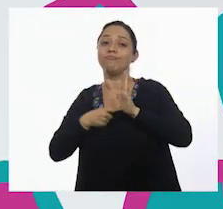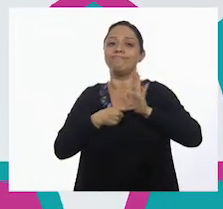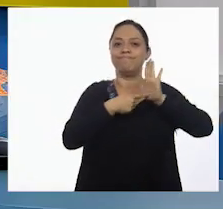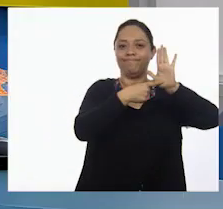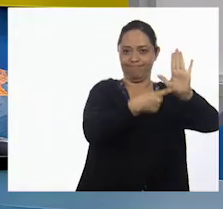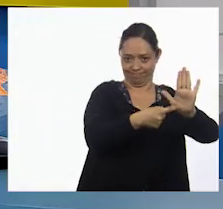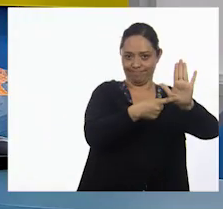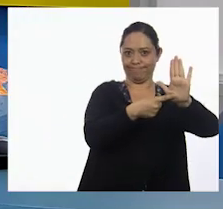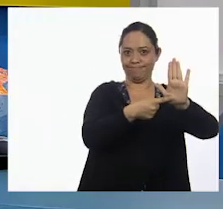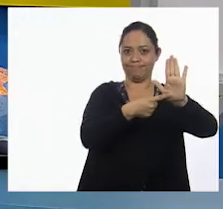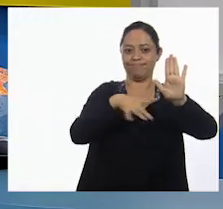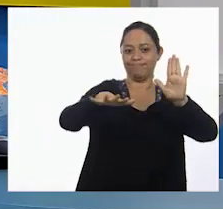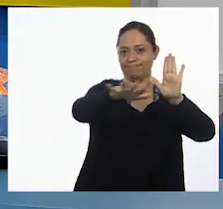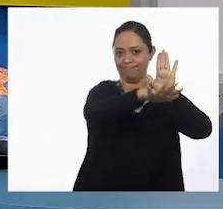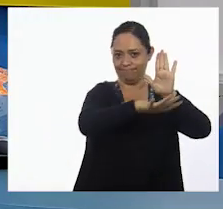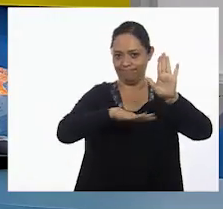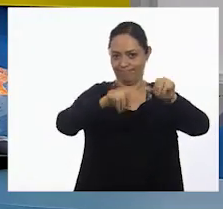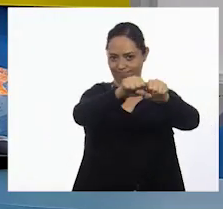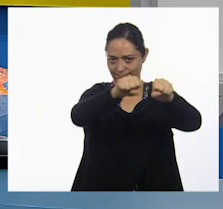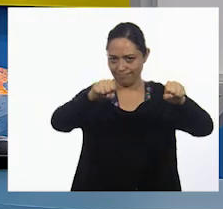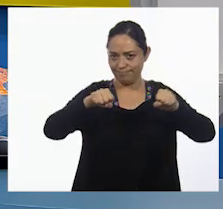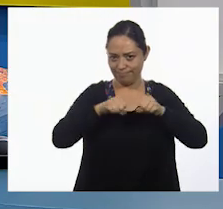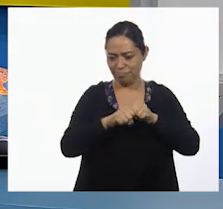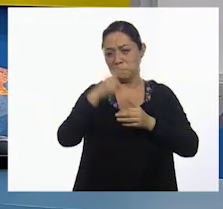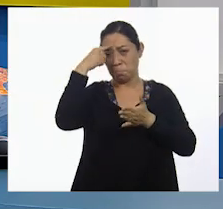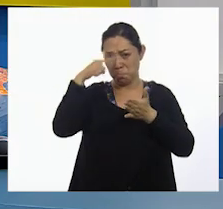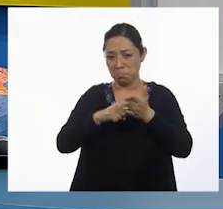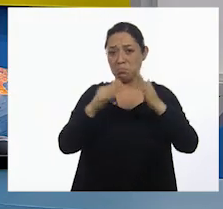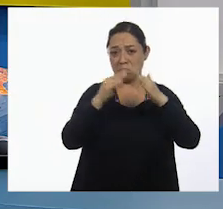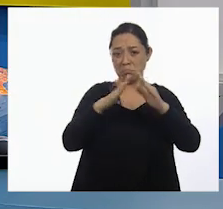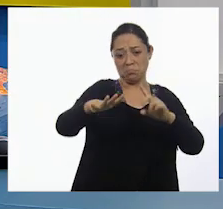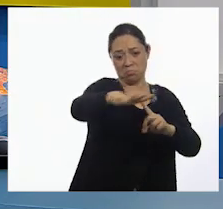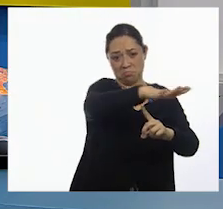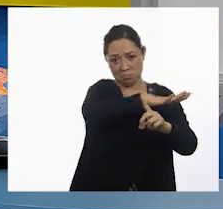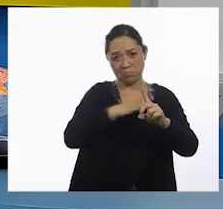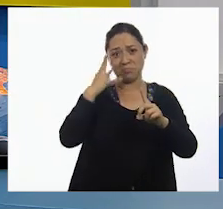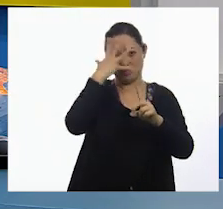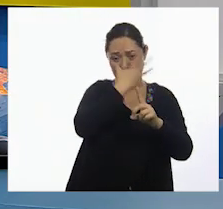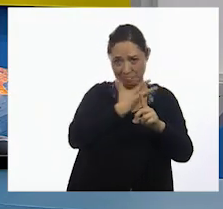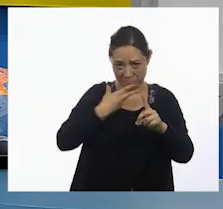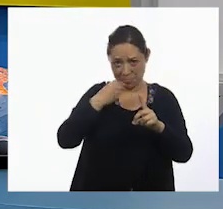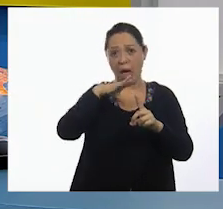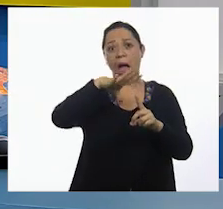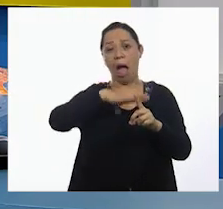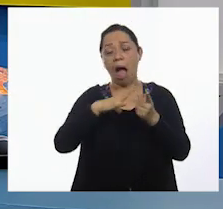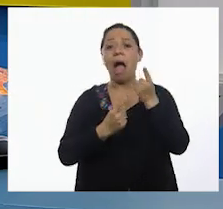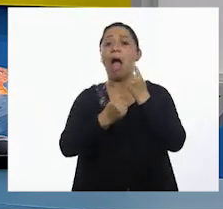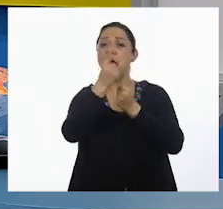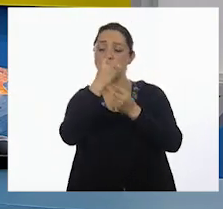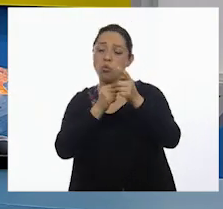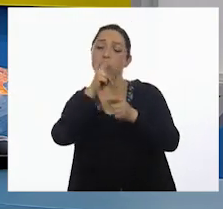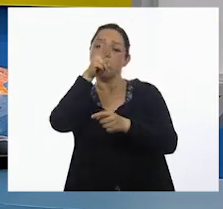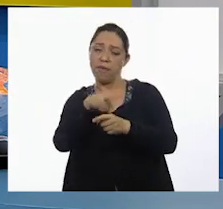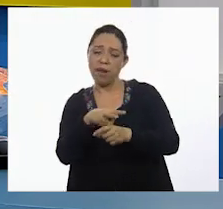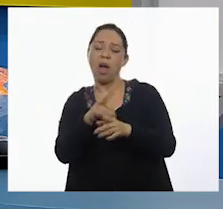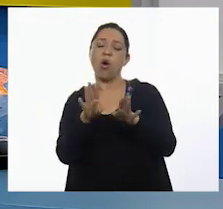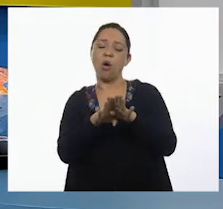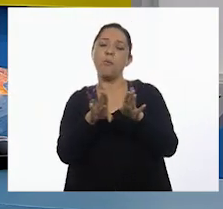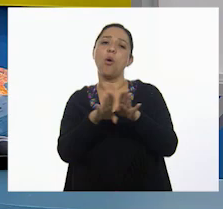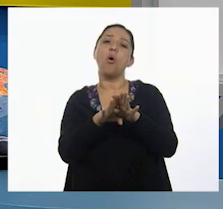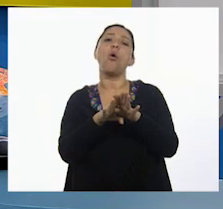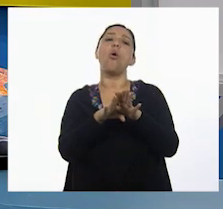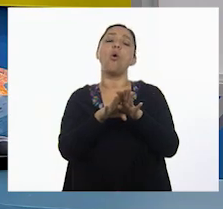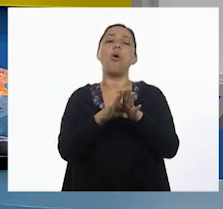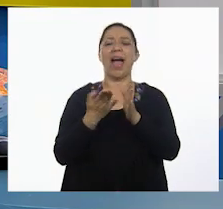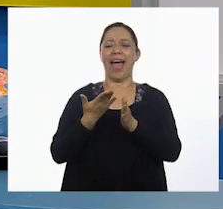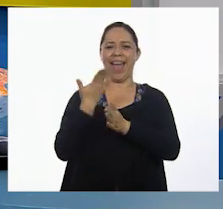que todas las localidades tienen aspectos muy bonitos, también tienen otros aspectos que vale la pena reconocer. Inclusive hemos comentado